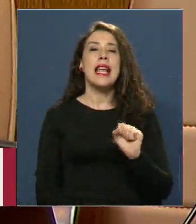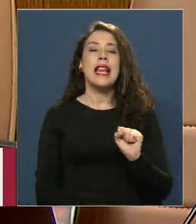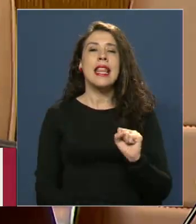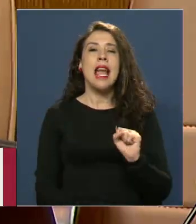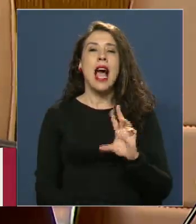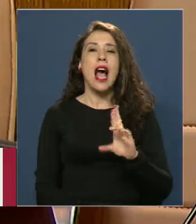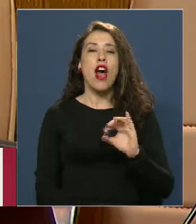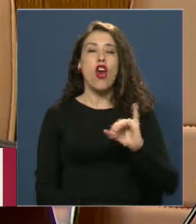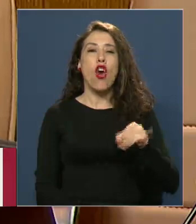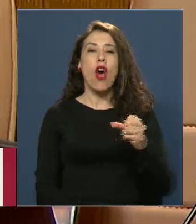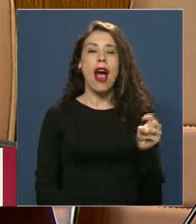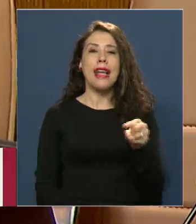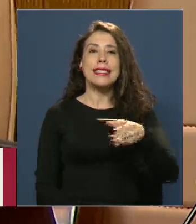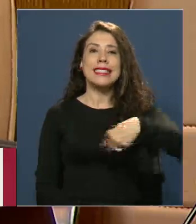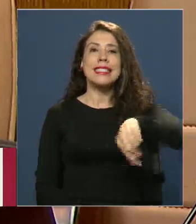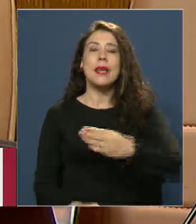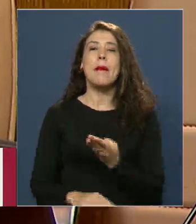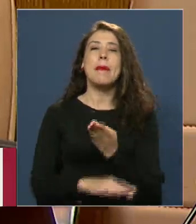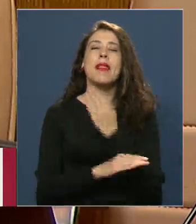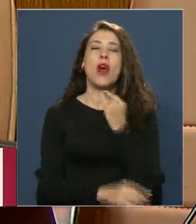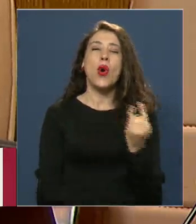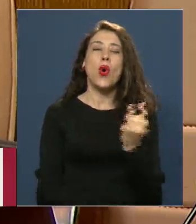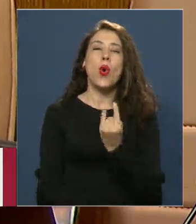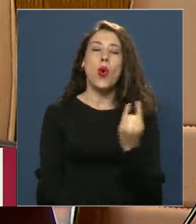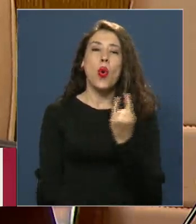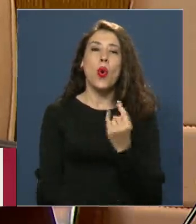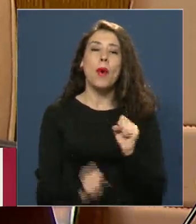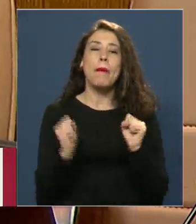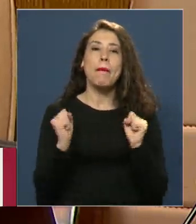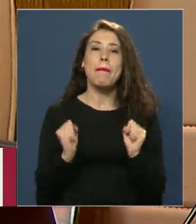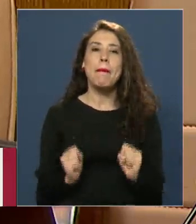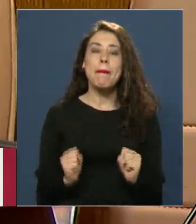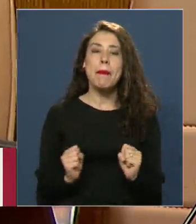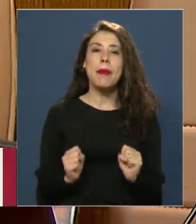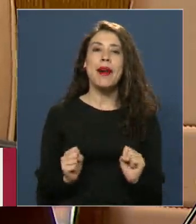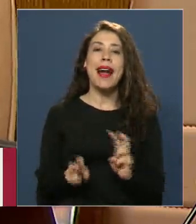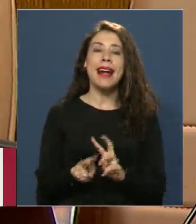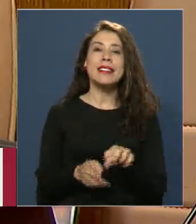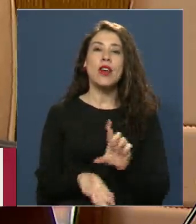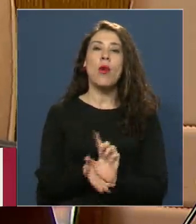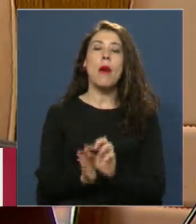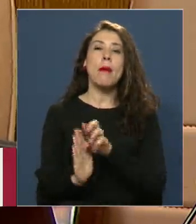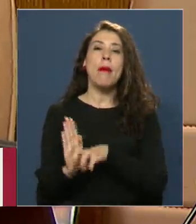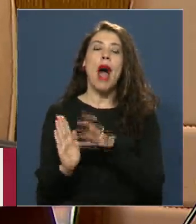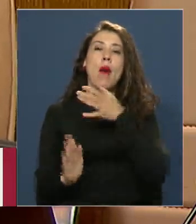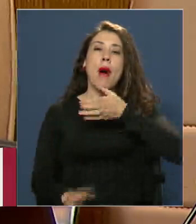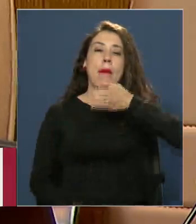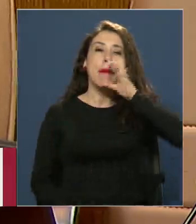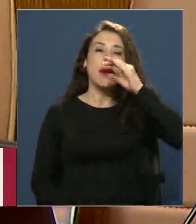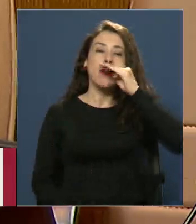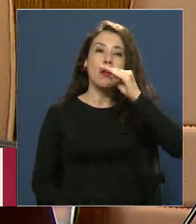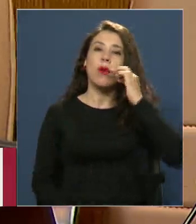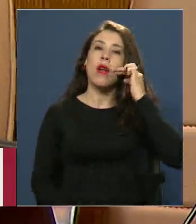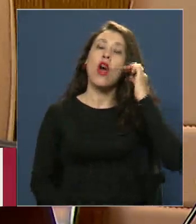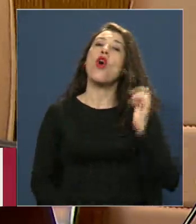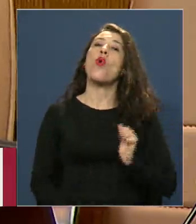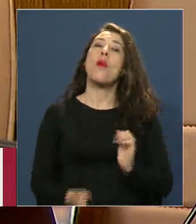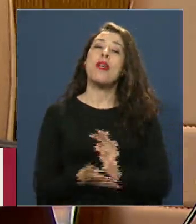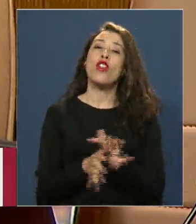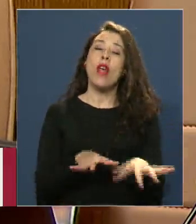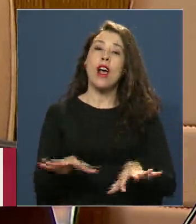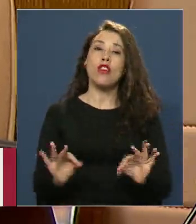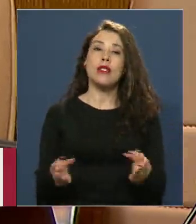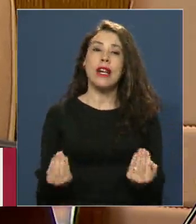Celia Rojas. Ellos están solicitando urgentemente poder generar en el sector un proyecto de agua potable rural. Reúnen todas las